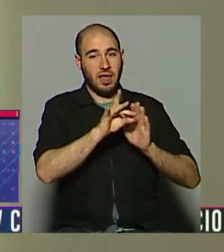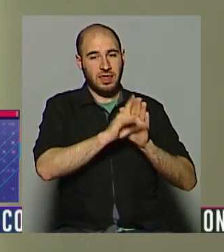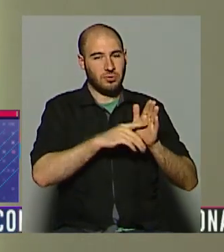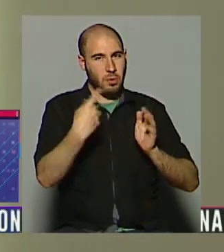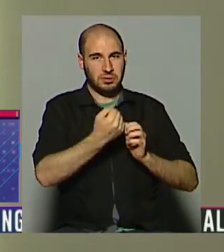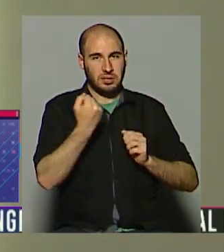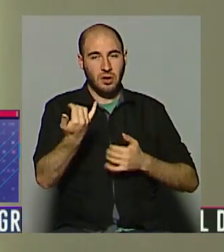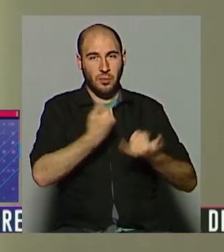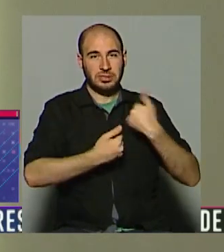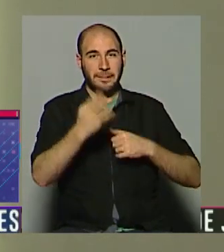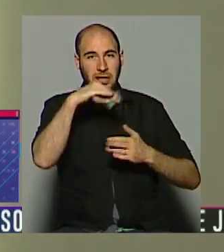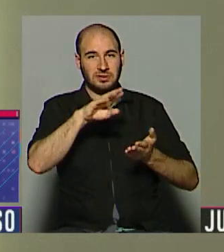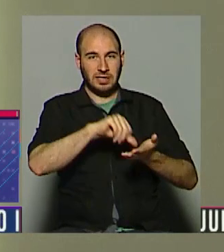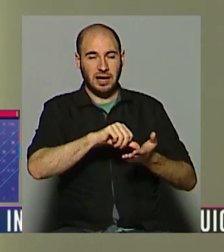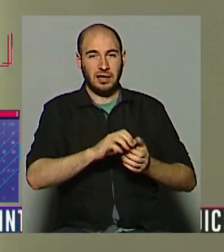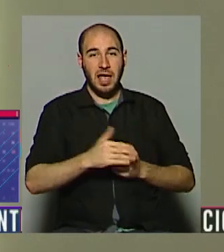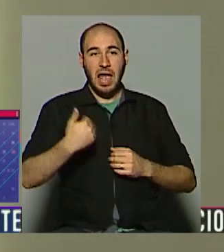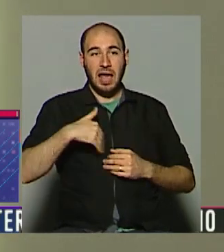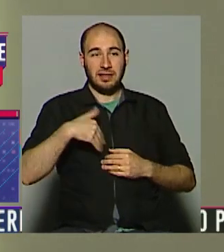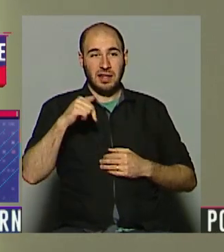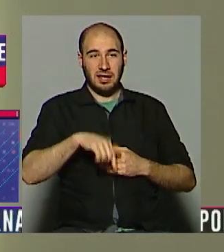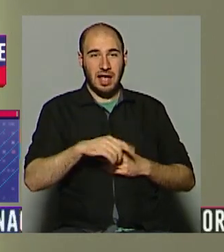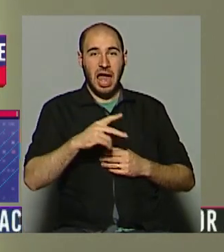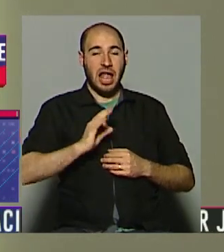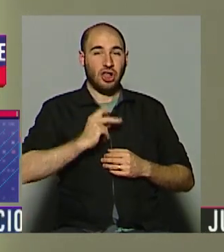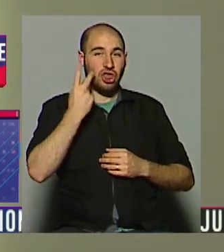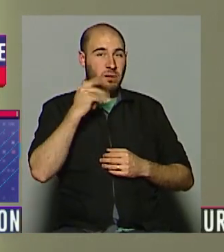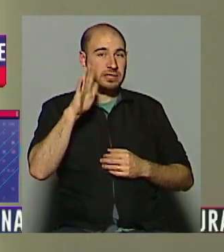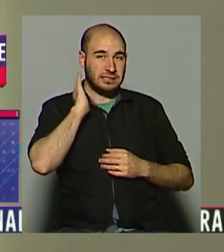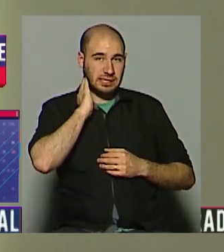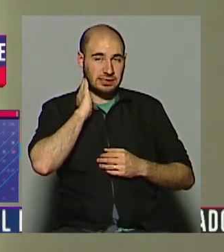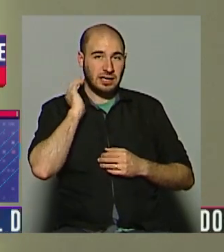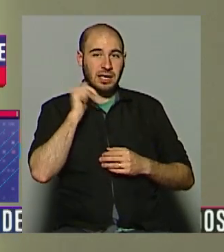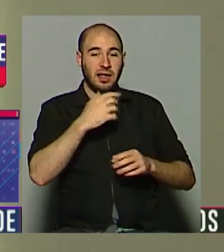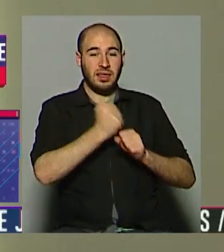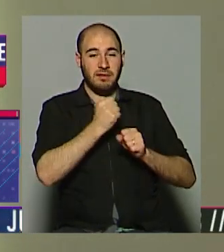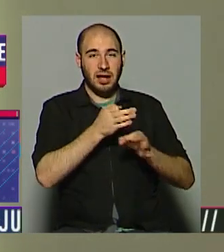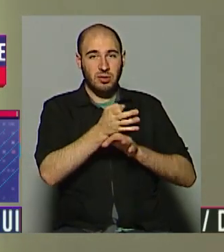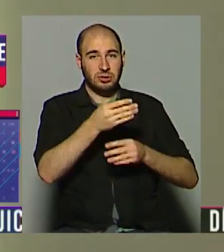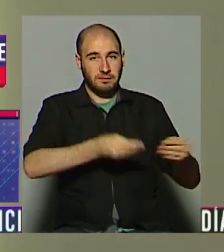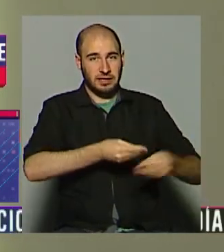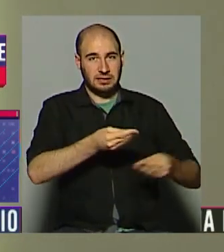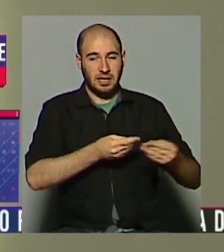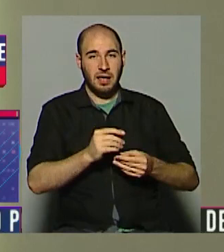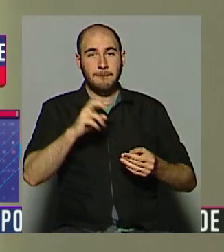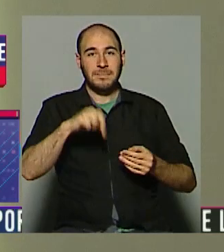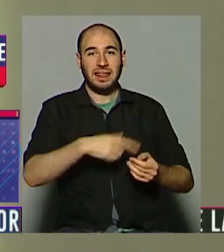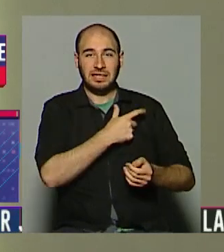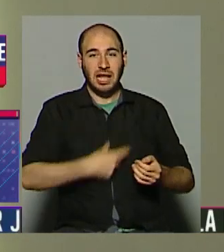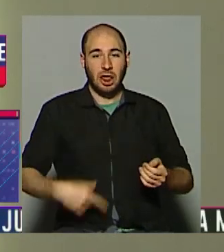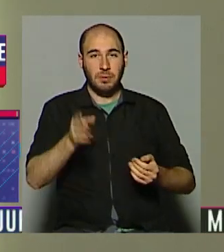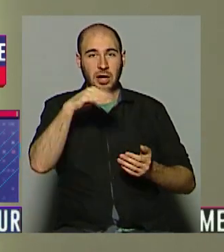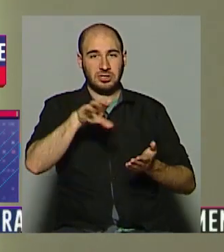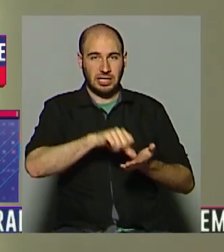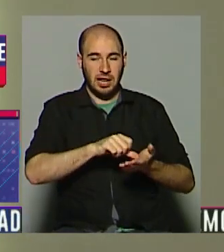que nos dieron en el Banco Central. En Argentina, desde el 2016, se está trabajando la educación financiera como política de Estado del Banco